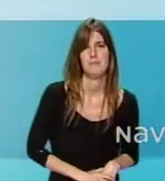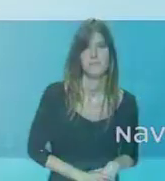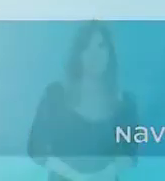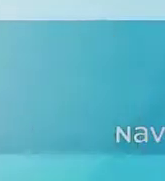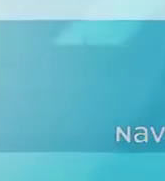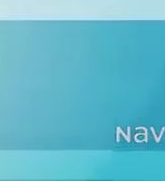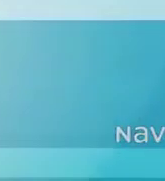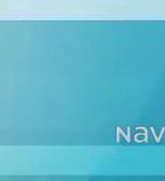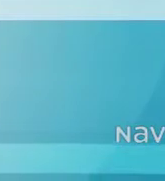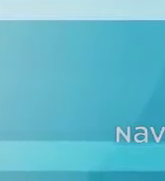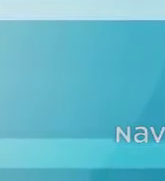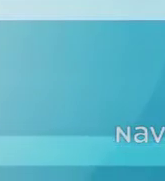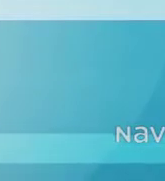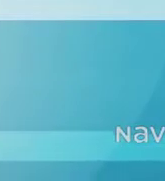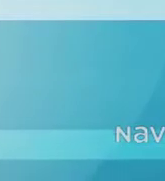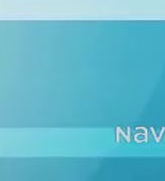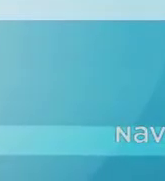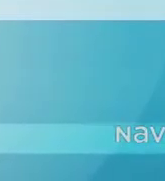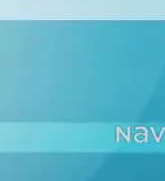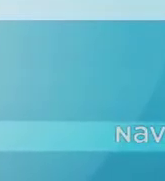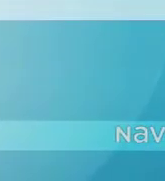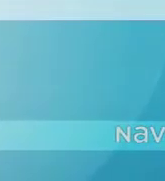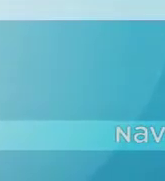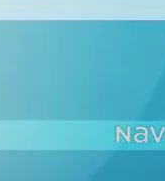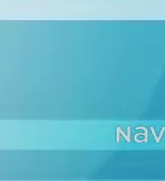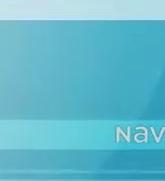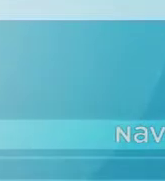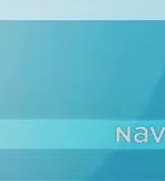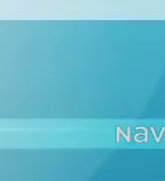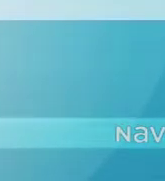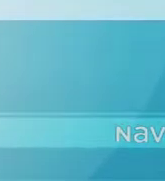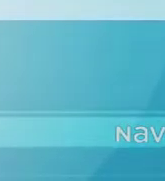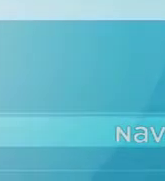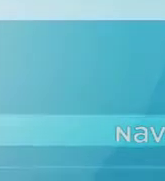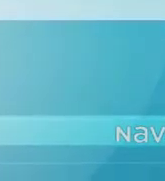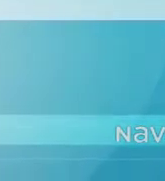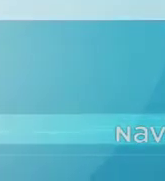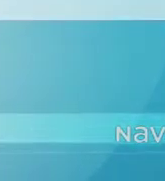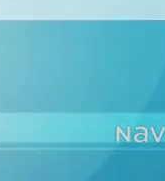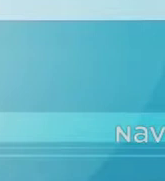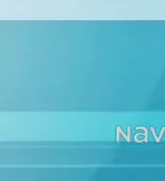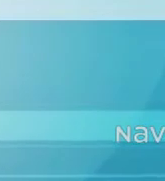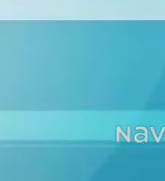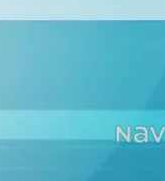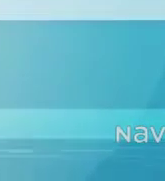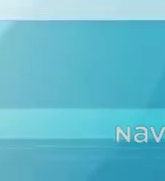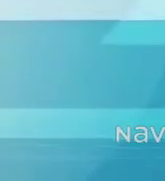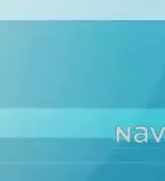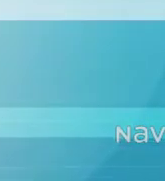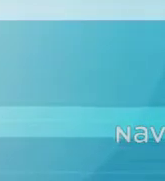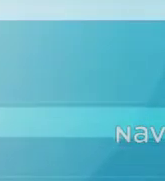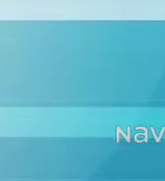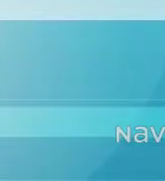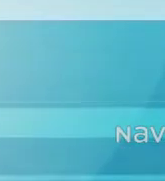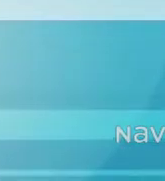La Cámara Navarra te ofrece un curso de contabilidad financiera para pequeñas y medianas empresas. Se dirige a todos aquellos que necesiten conocer la